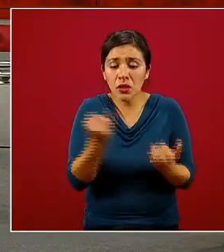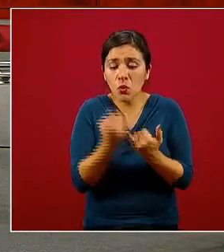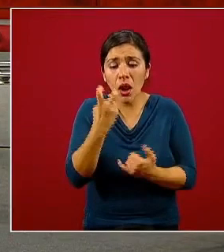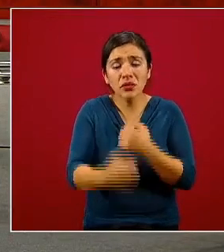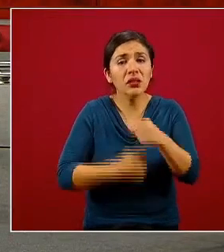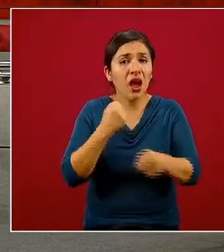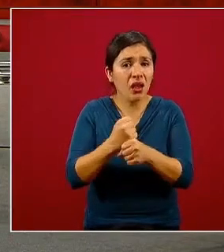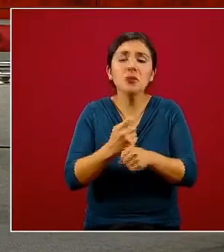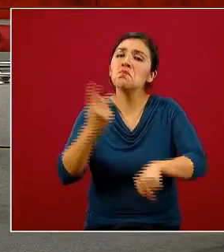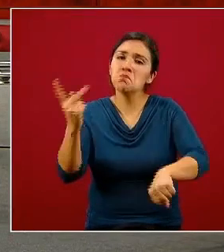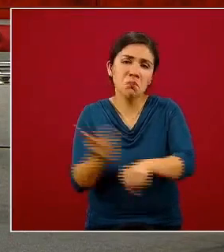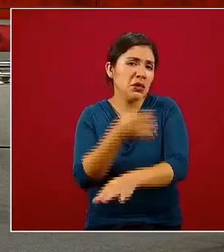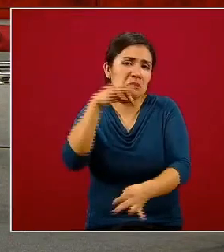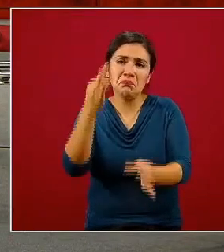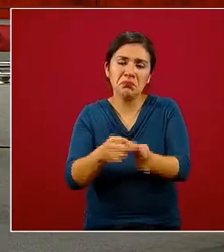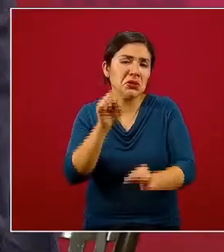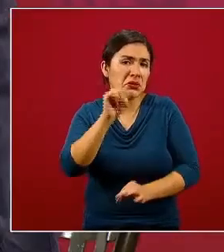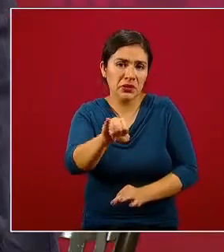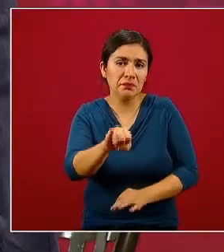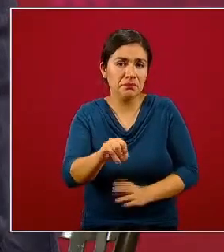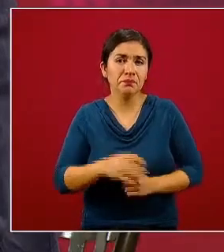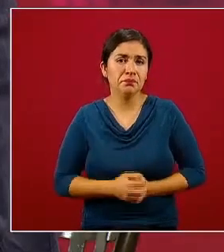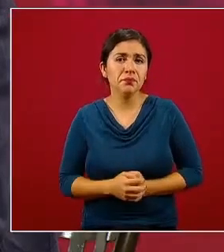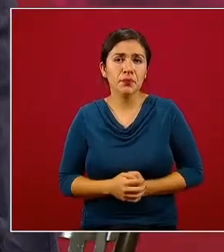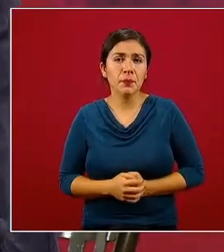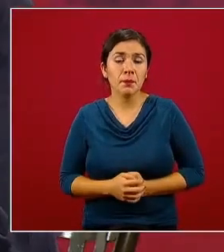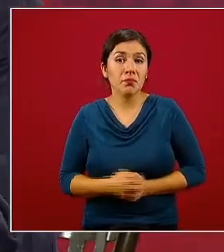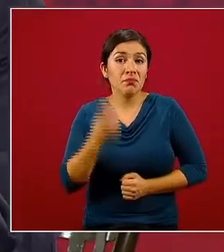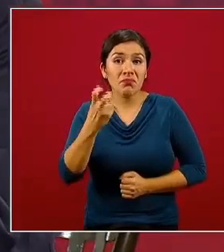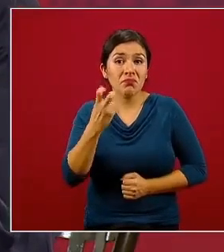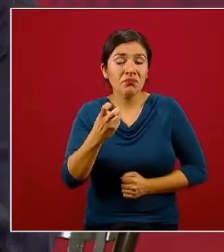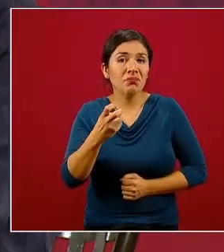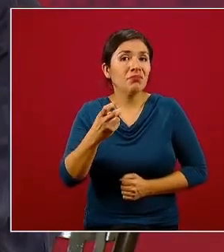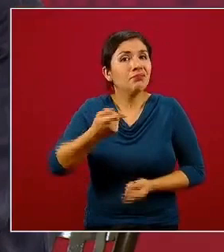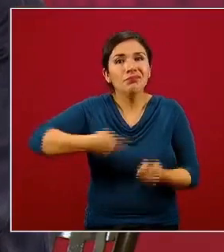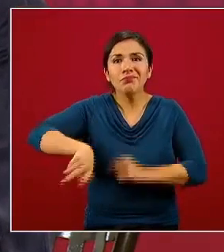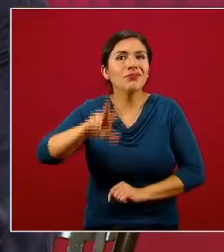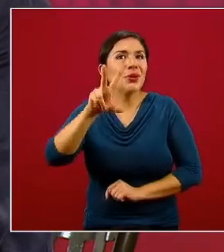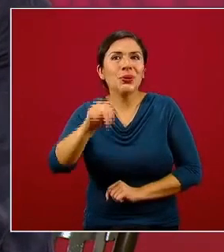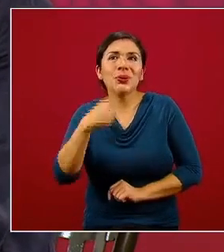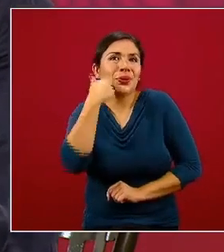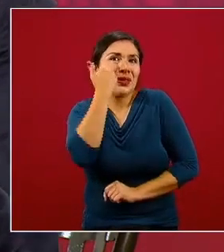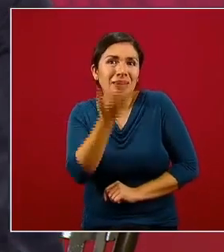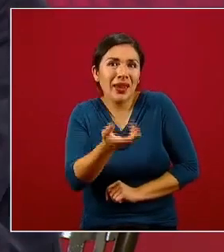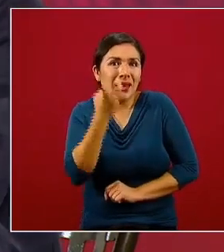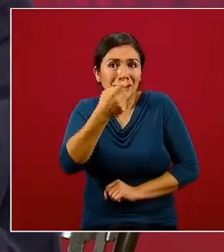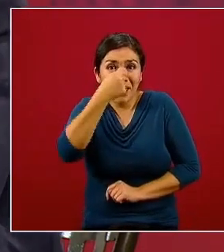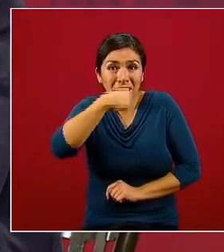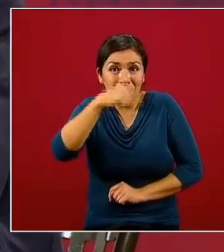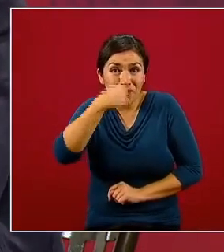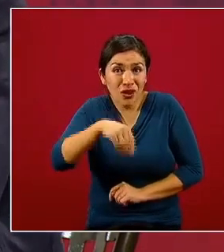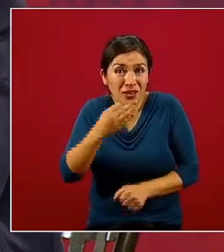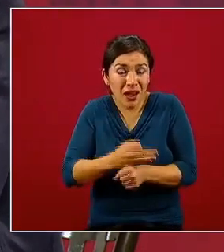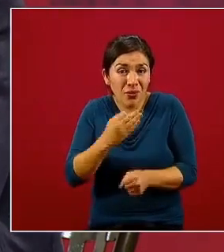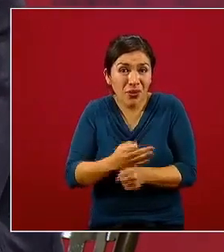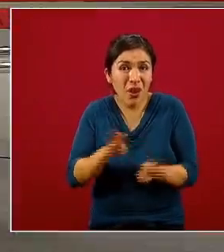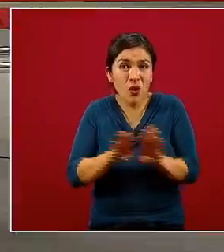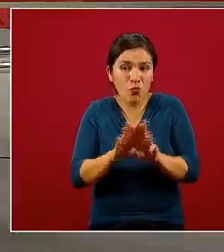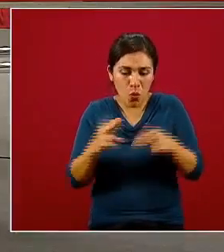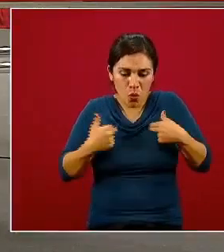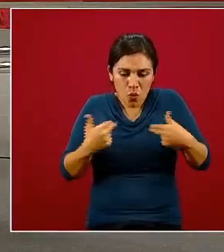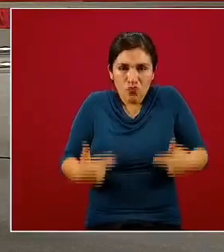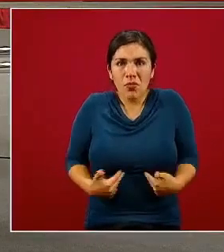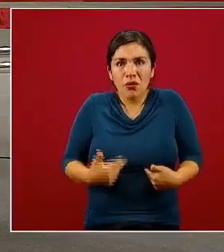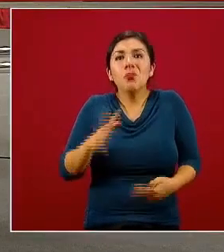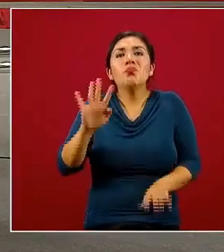podemos garantizar que va a ocurrir. Es un fenómeno indeseable hasta cierto punto, si lo vemos desde la perspectiva humana,